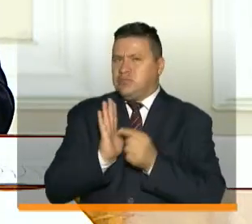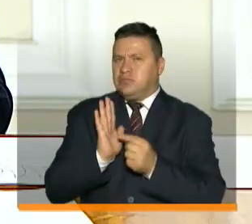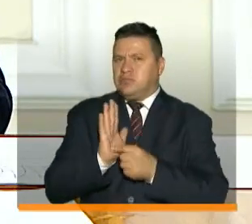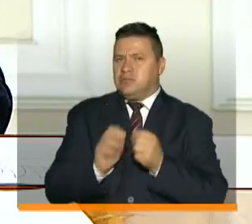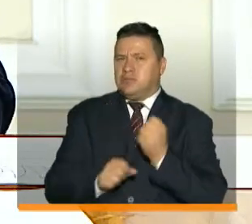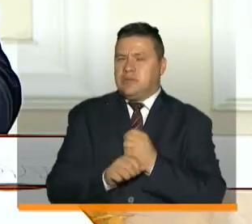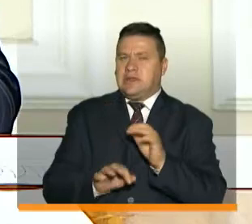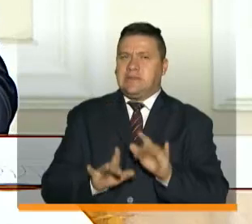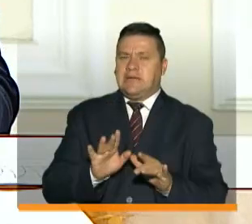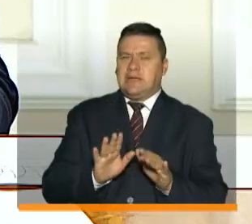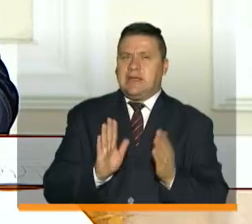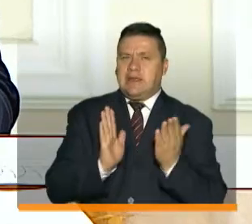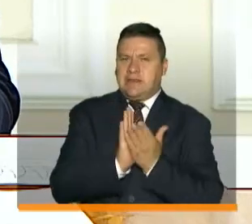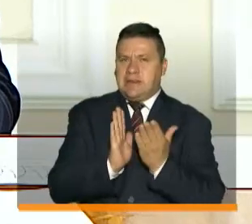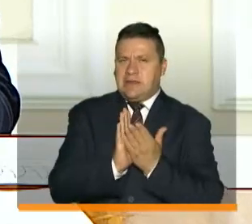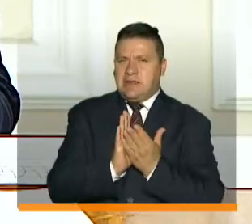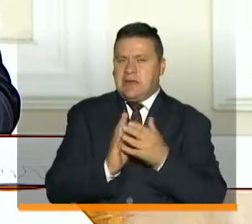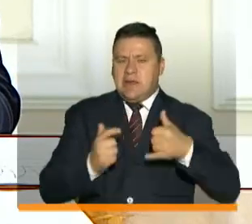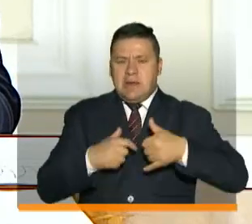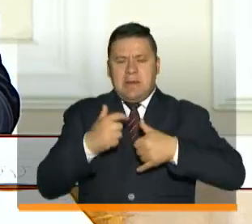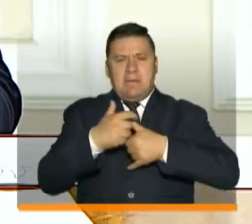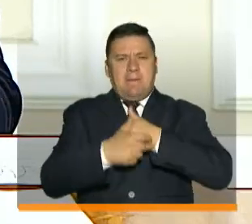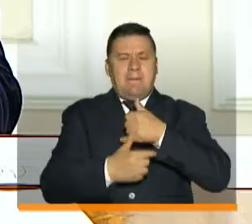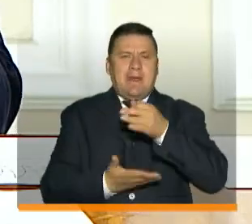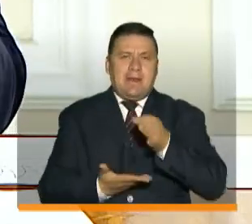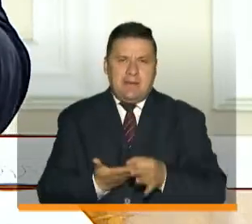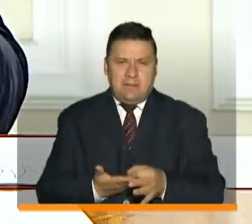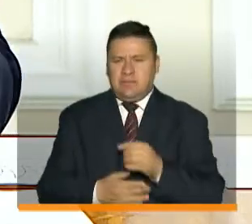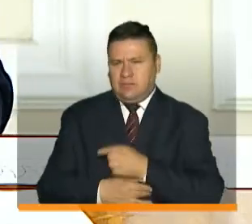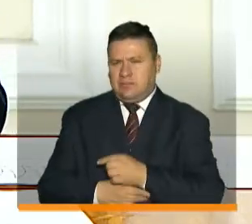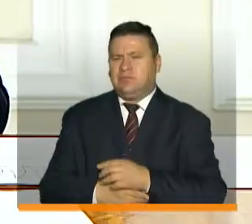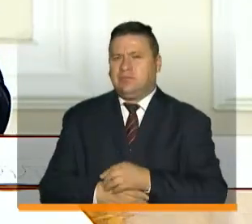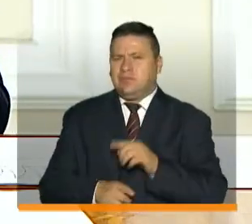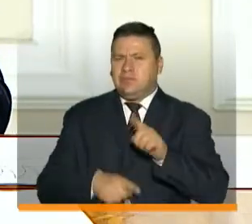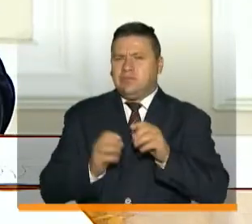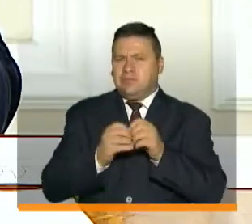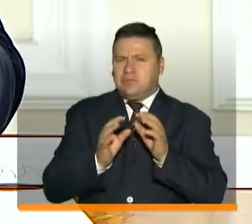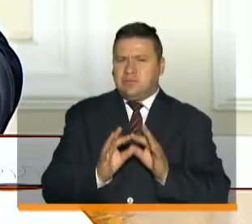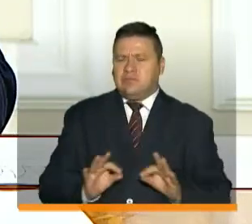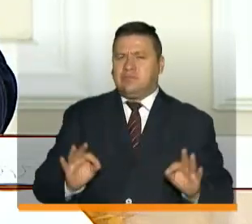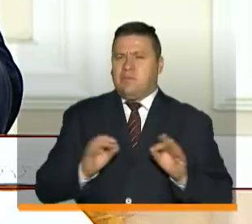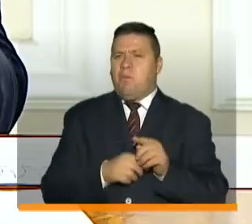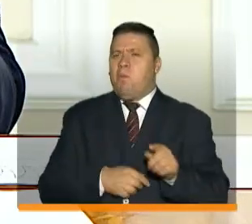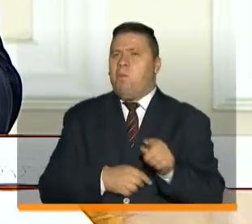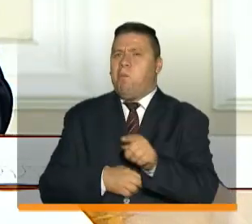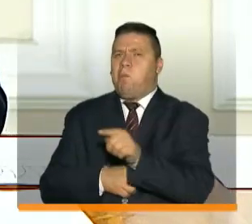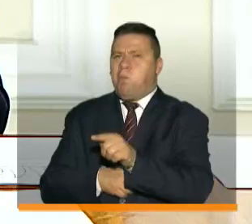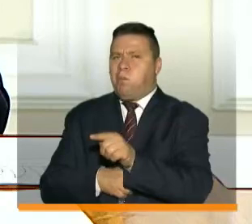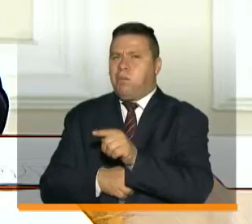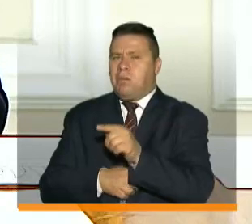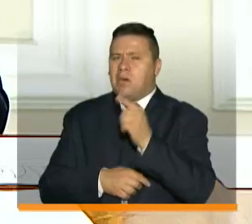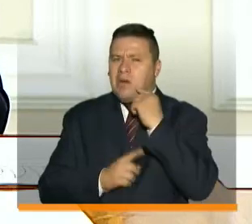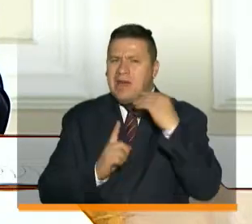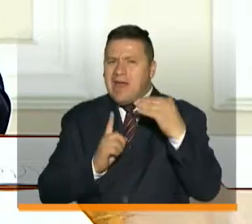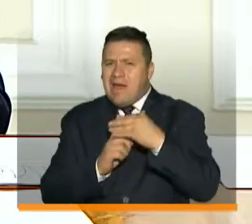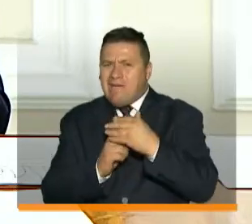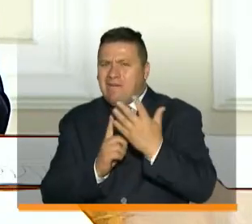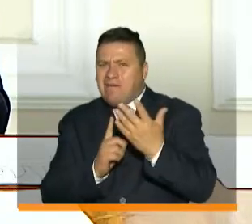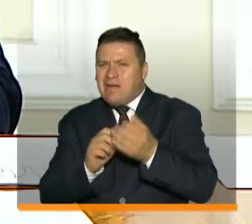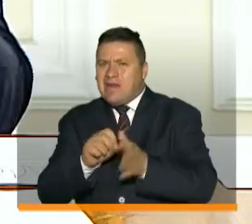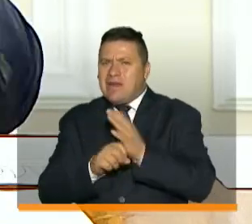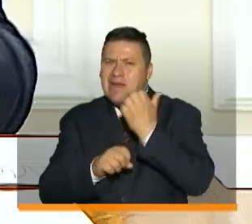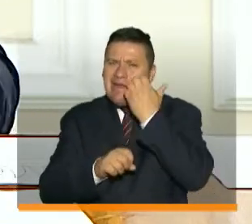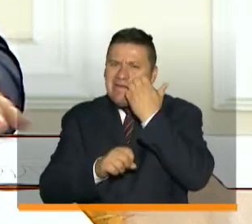con las secretarías de educación en varias de las ciudades capitales y sobre todo algo muy importante, en aquellos lugares de alta afectación de